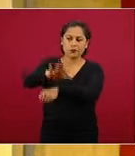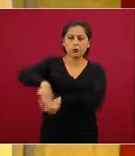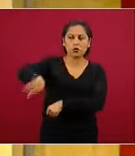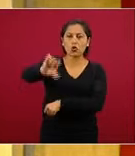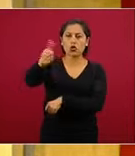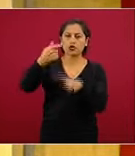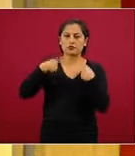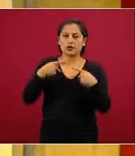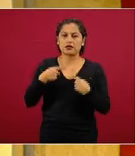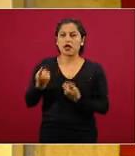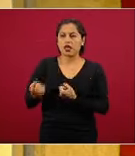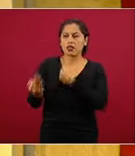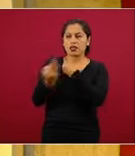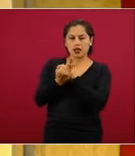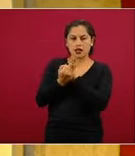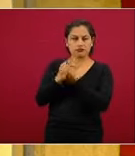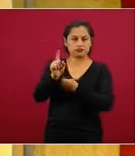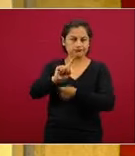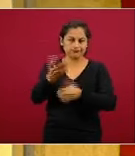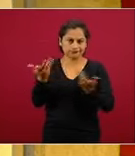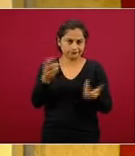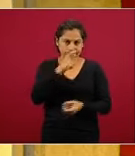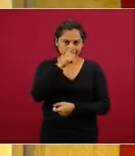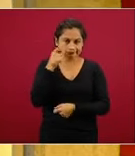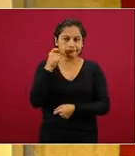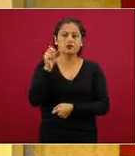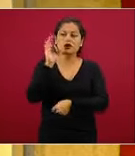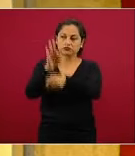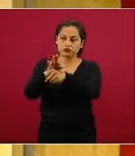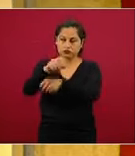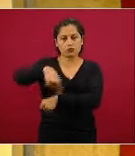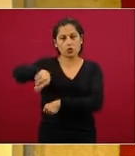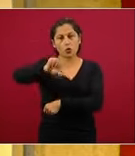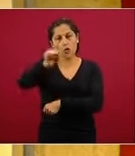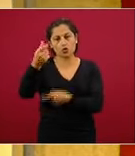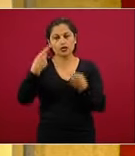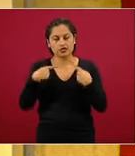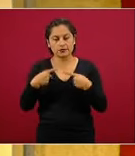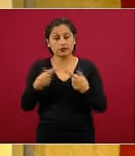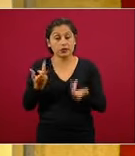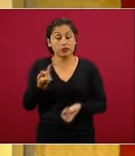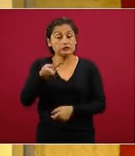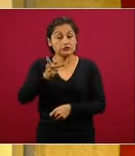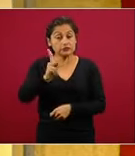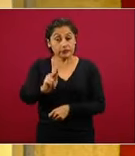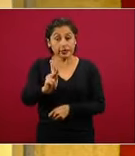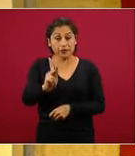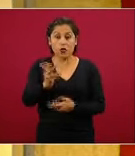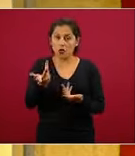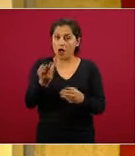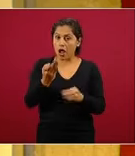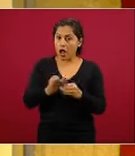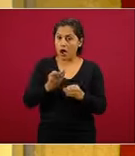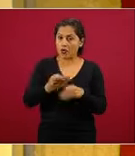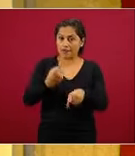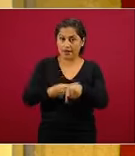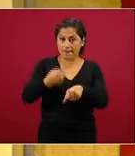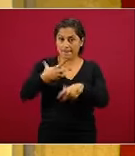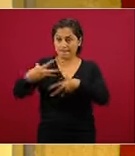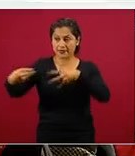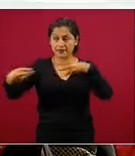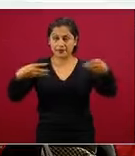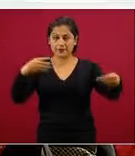mismos. Pero en una condición como es una epidemia, es importantísimo tener este comportamiento